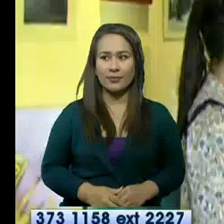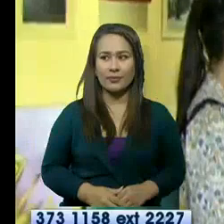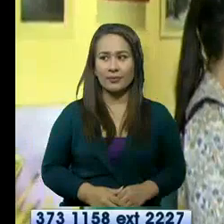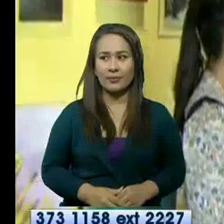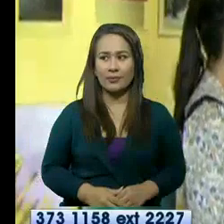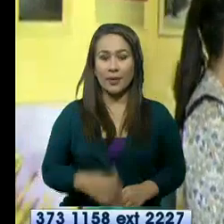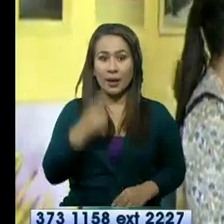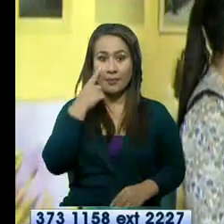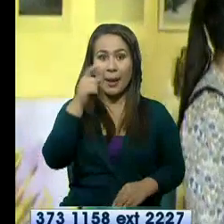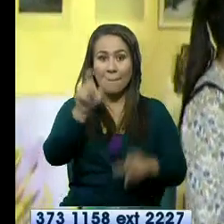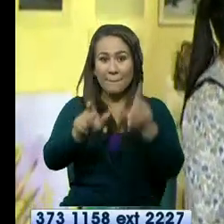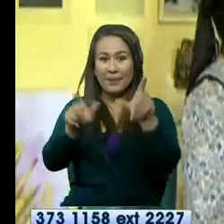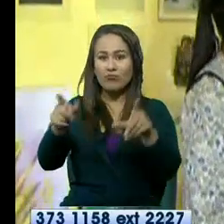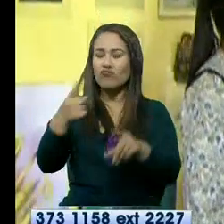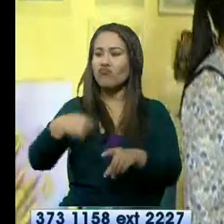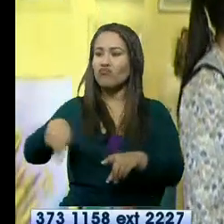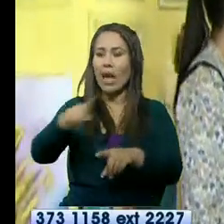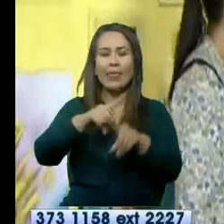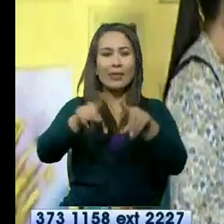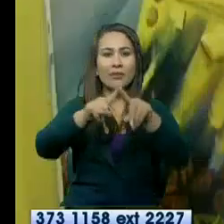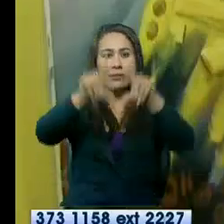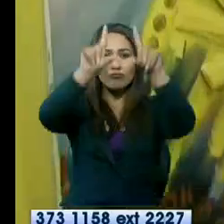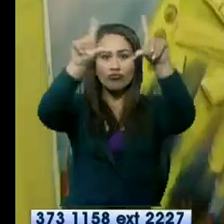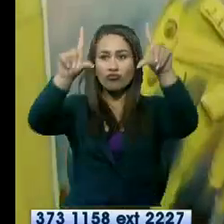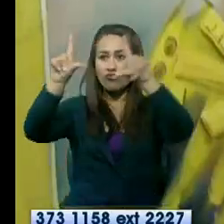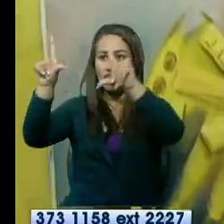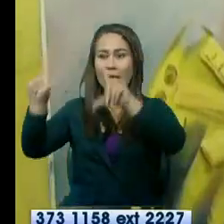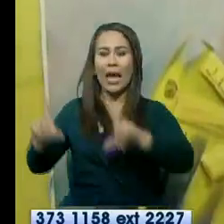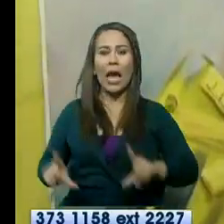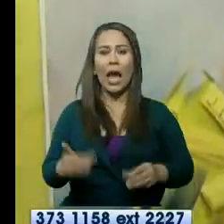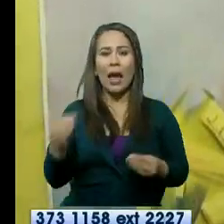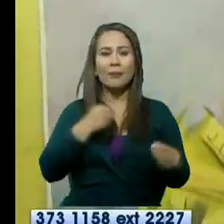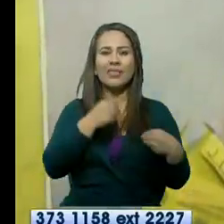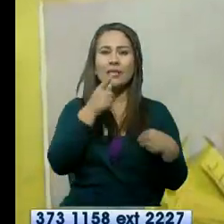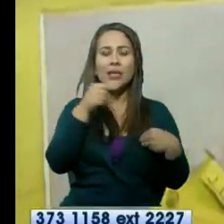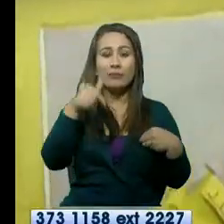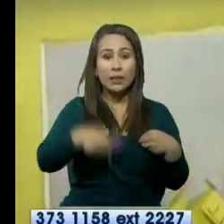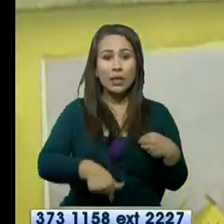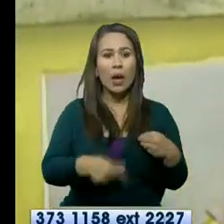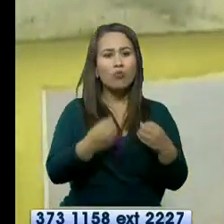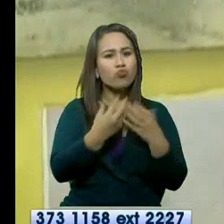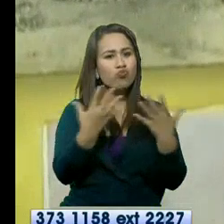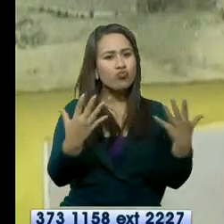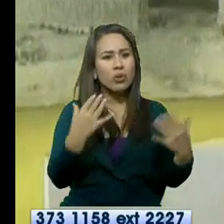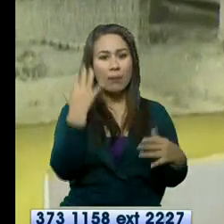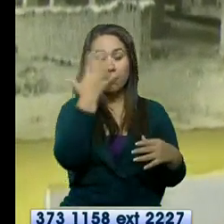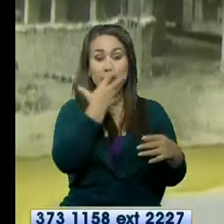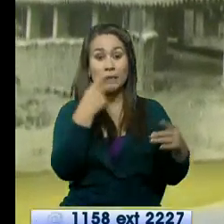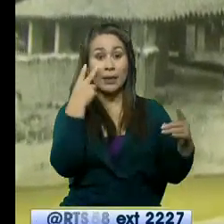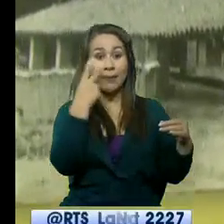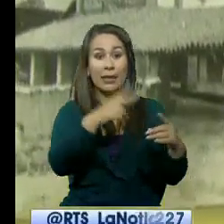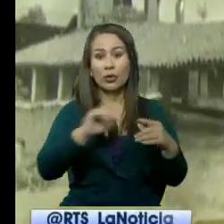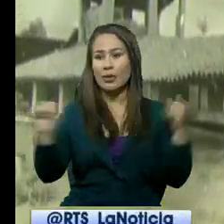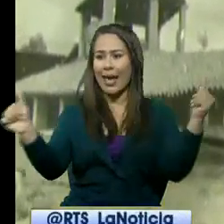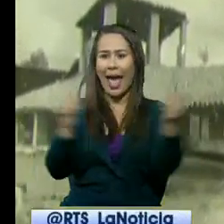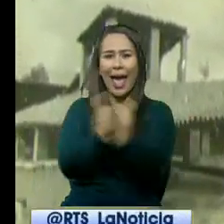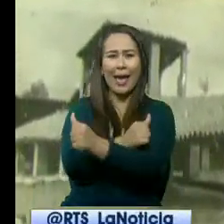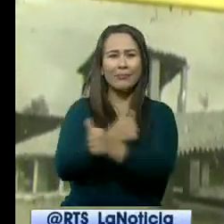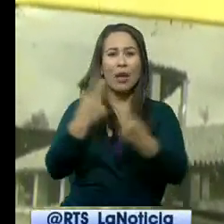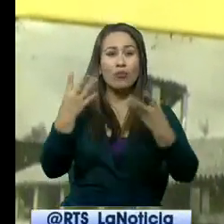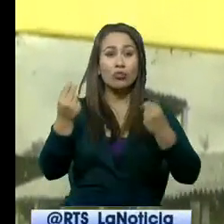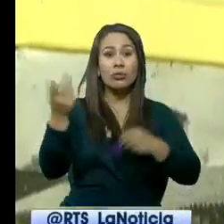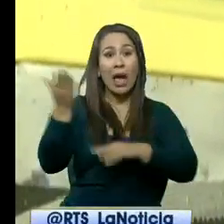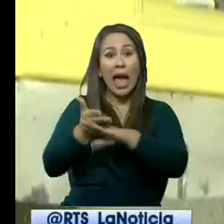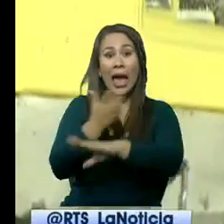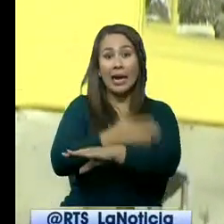Todas estas obras de acá es de muchos artistas del continente, porque yo creo que el arte, al fin y al cabo, digamos, de hacer trueque. Entonces, por medio de